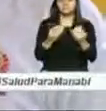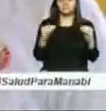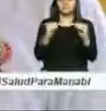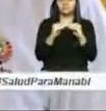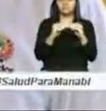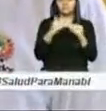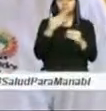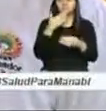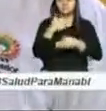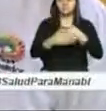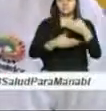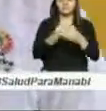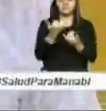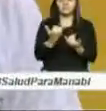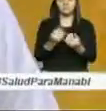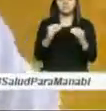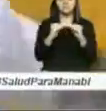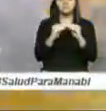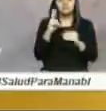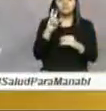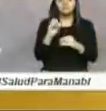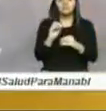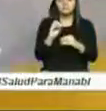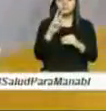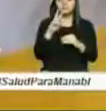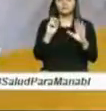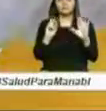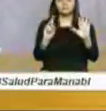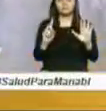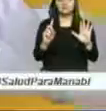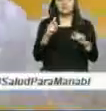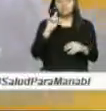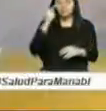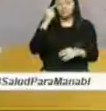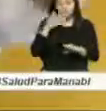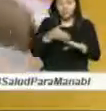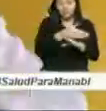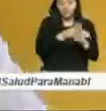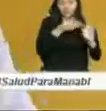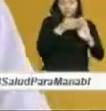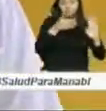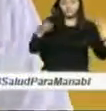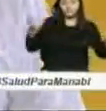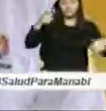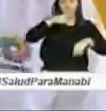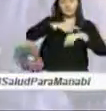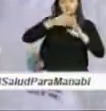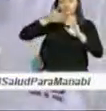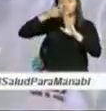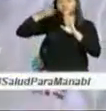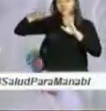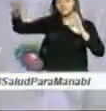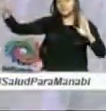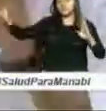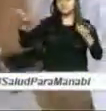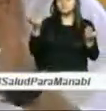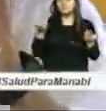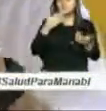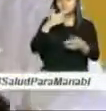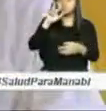al nuestro, del 2000 al 2006. Esos gobiernos y los representantes de esos gobiernos que pronto vendrán a pedirles el voto.